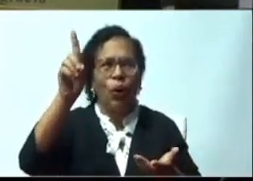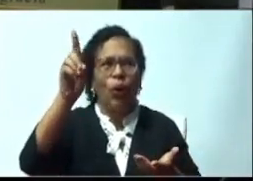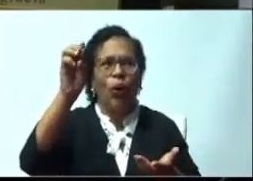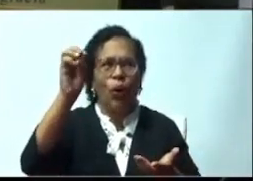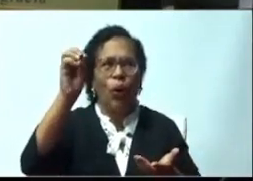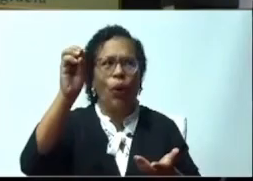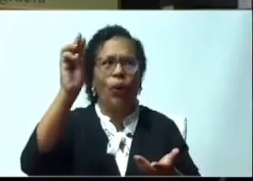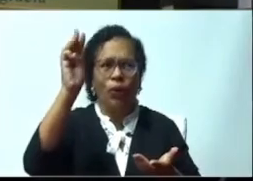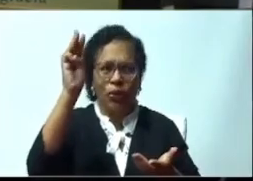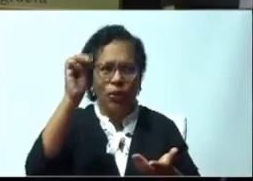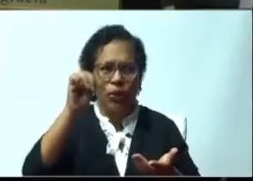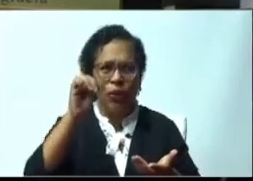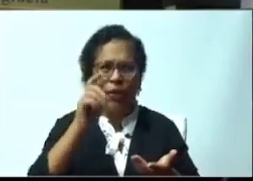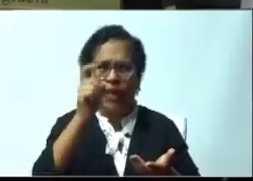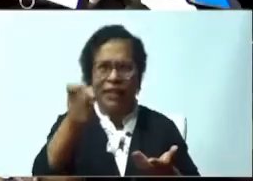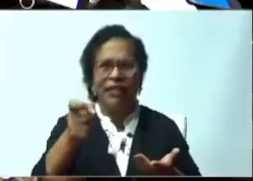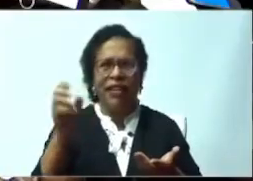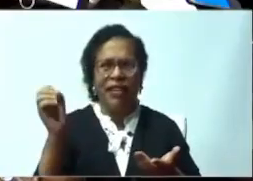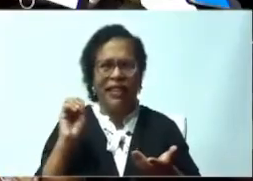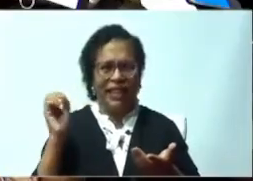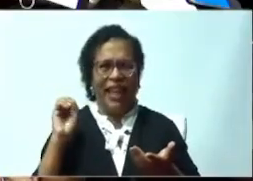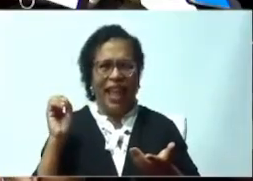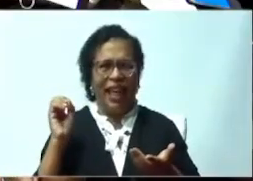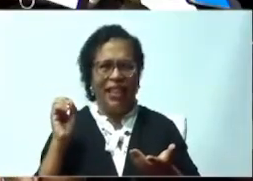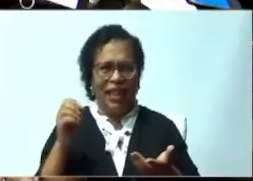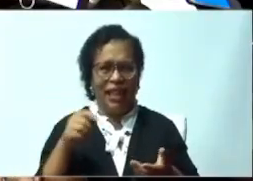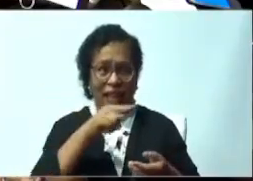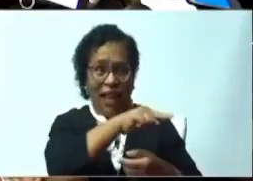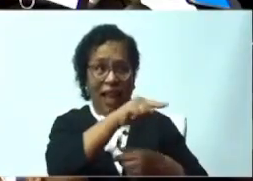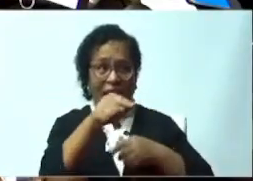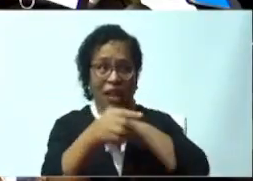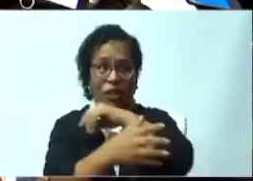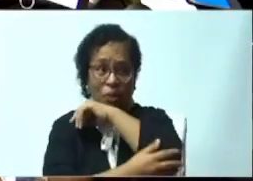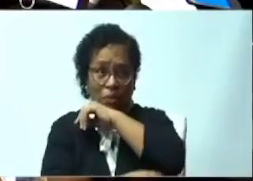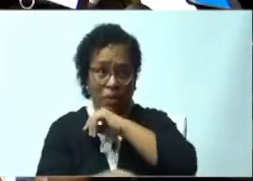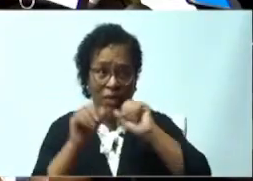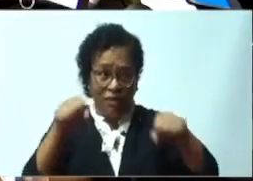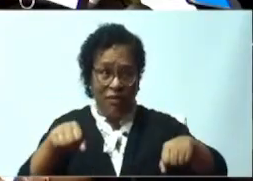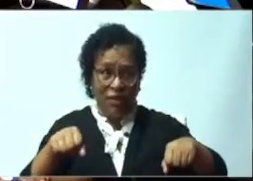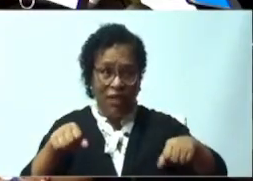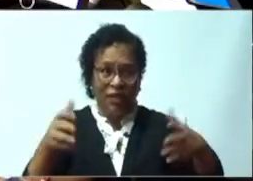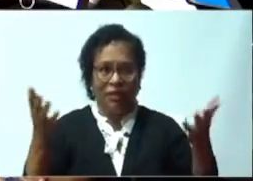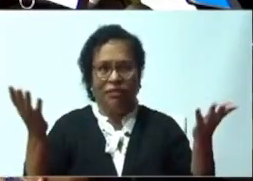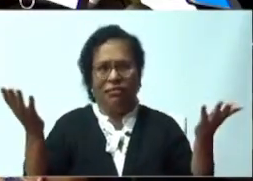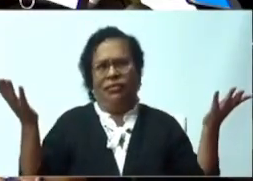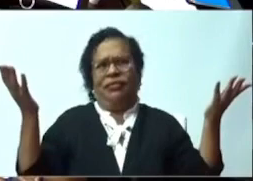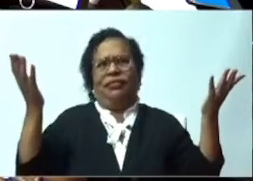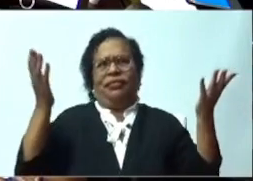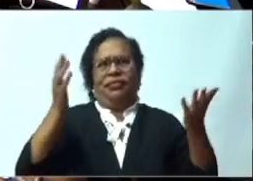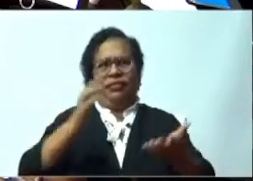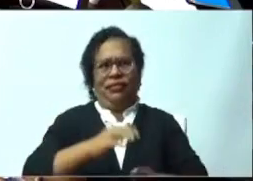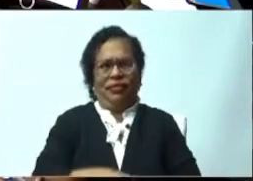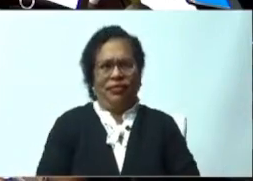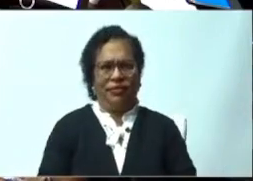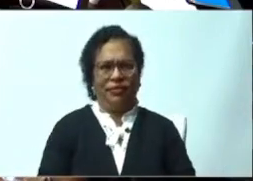Estamos en el objeto, presidente. No está en el objeto, diputado. Bien, seguimos, gracias. Seguimos con el objeto.